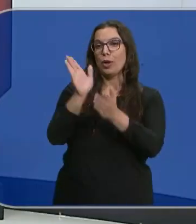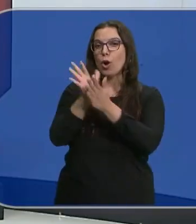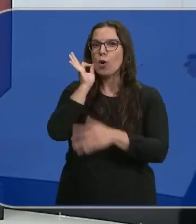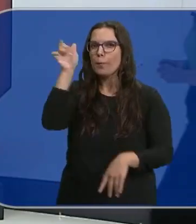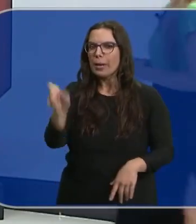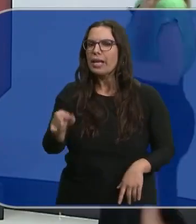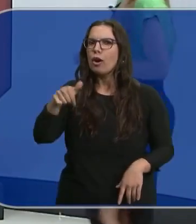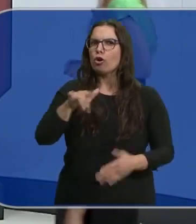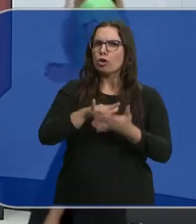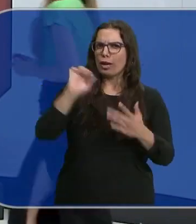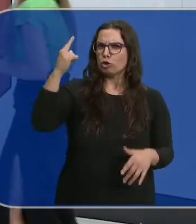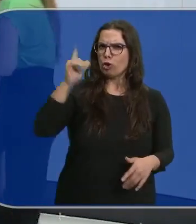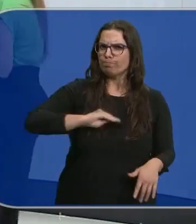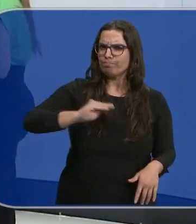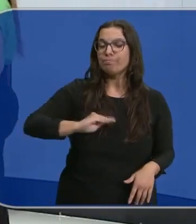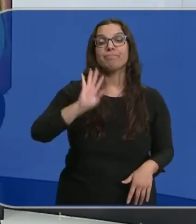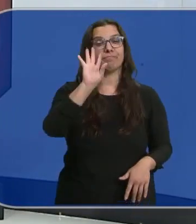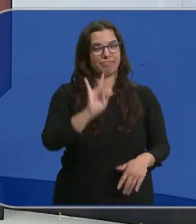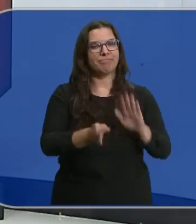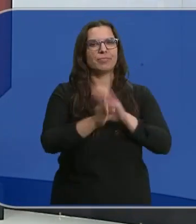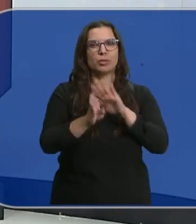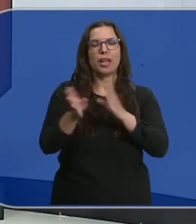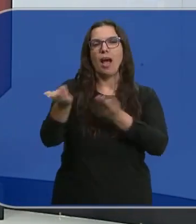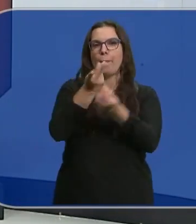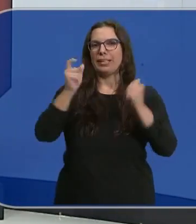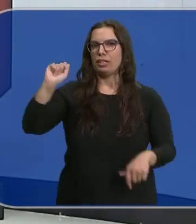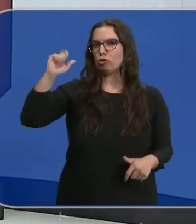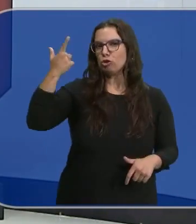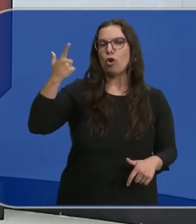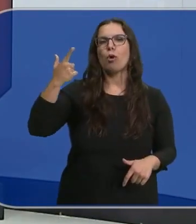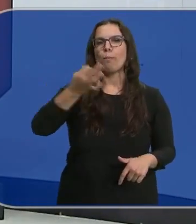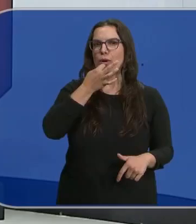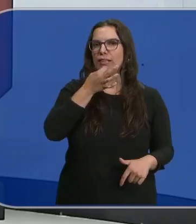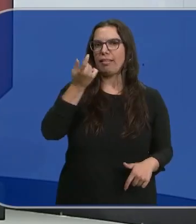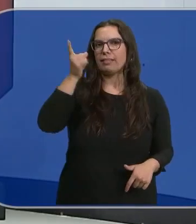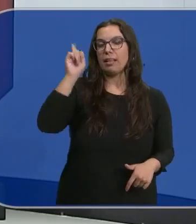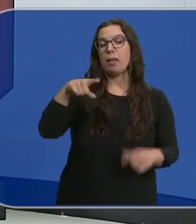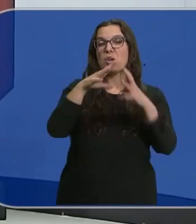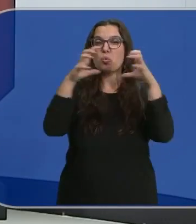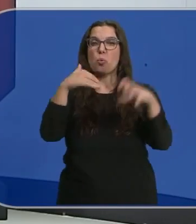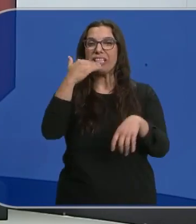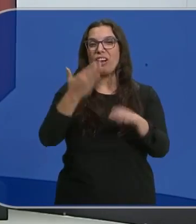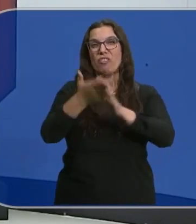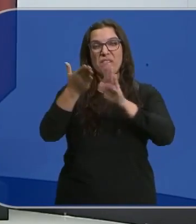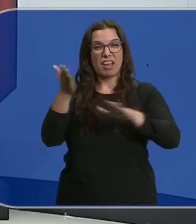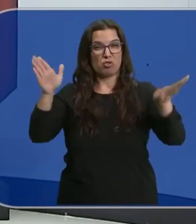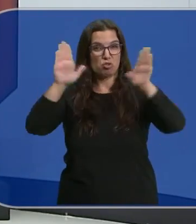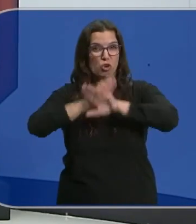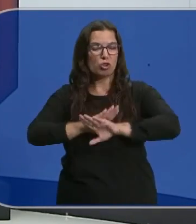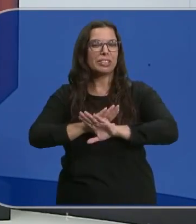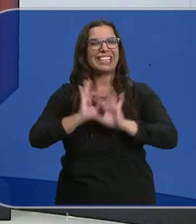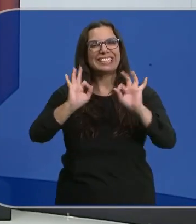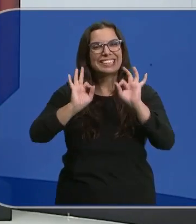Silvia, está siendo un día muy soleado. Y así vamos a continuar, con ambiente soleado durante la tarde, tan solo algunas nubes a últimas horas de la